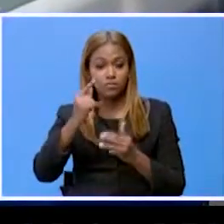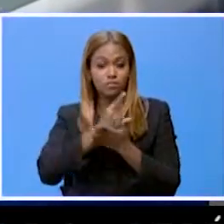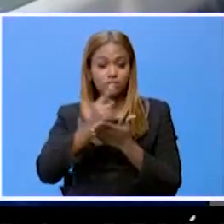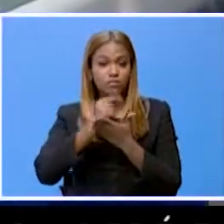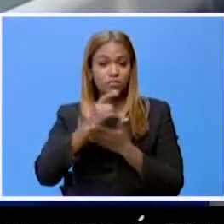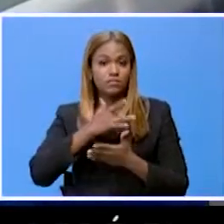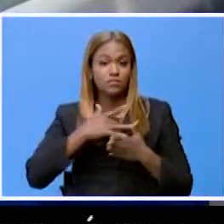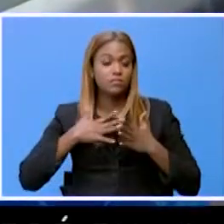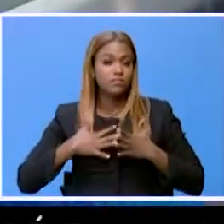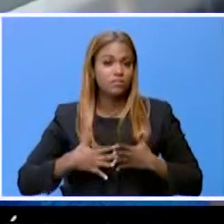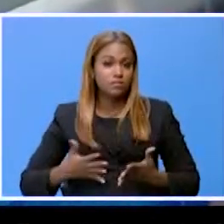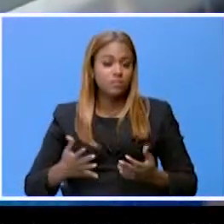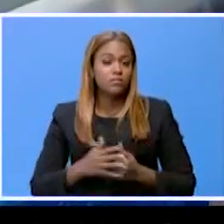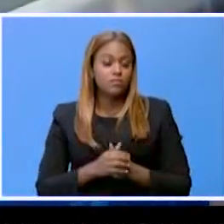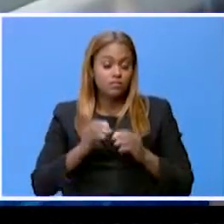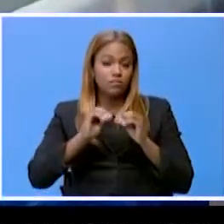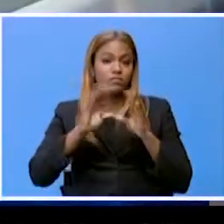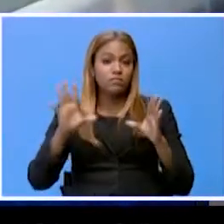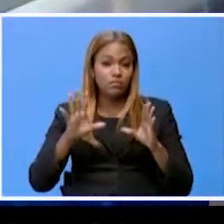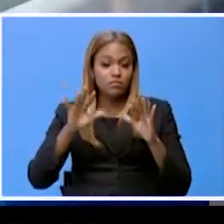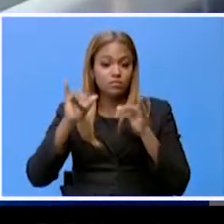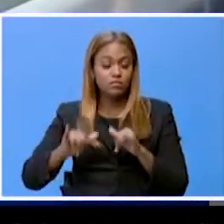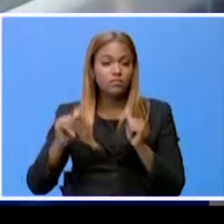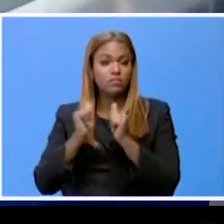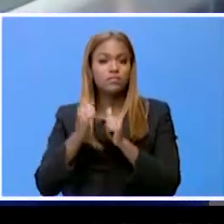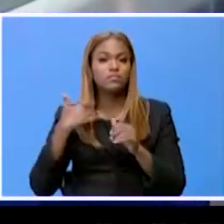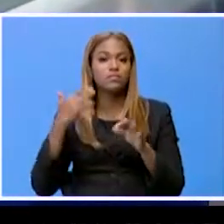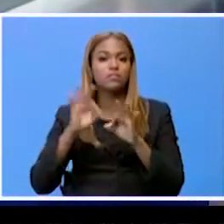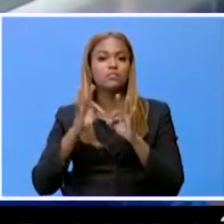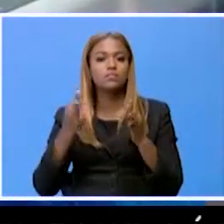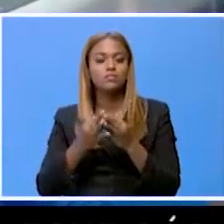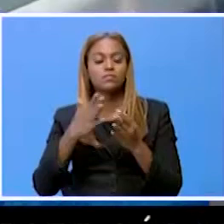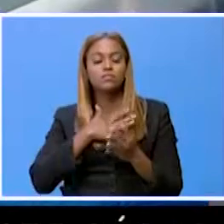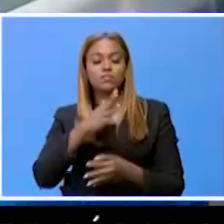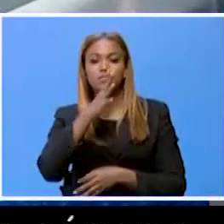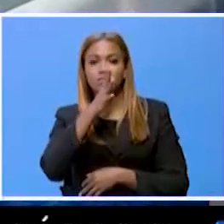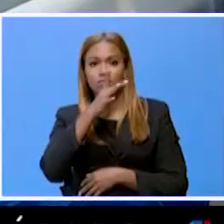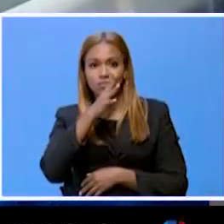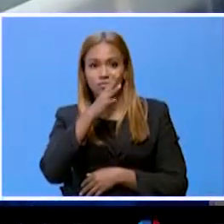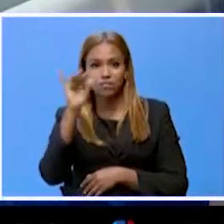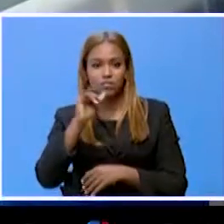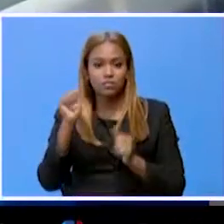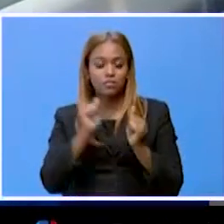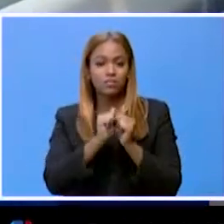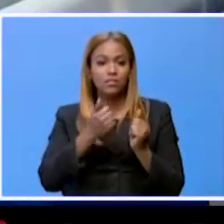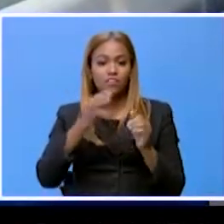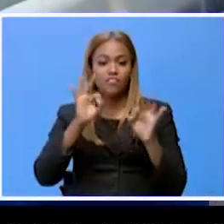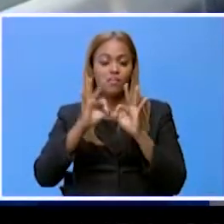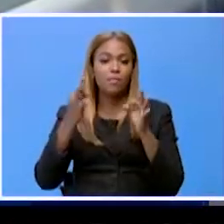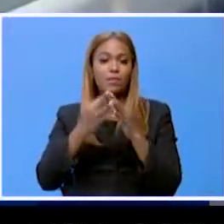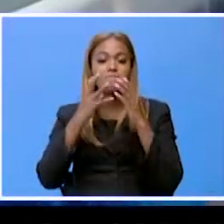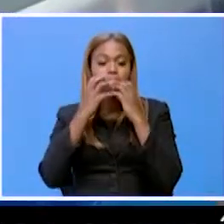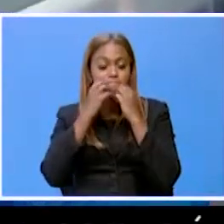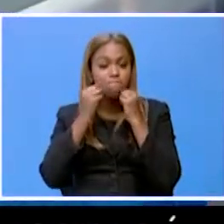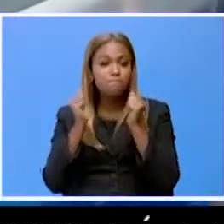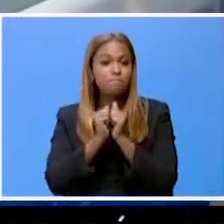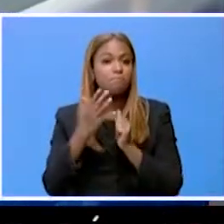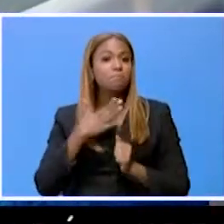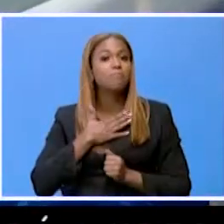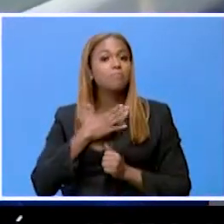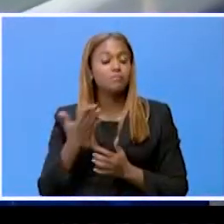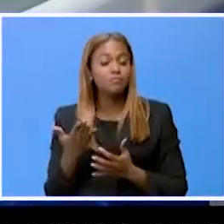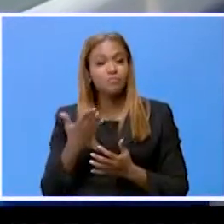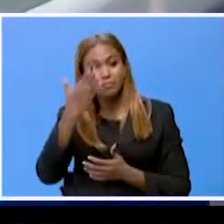tranquilidad? Cuénteme. Claro que sí, a pasármela junto a mi familia, a mi madre y a mis seres queridos que me quieren,